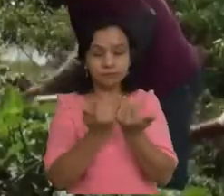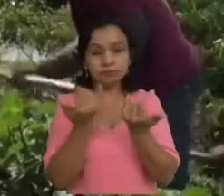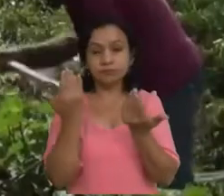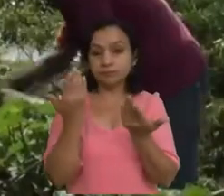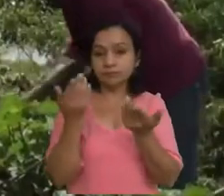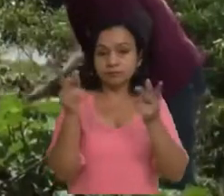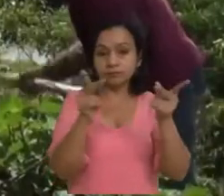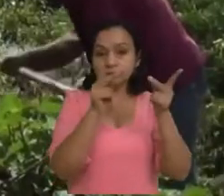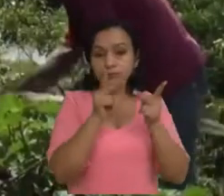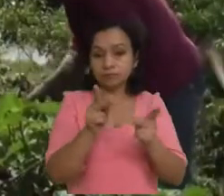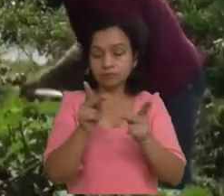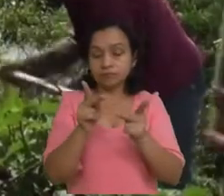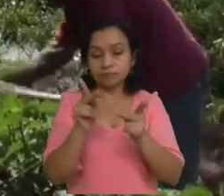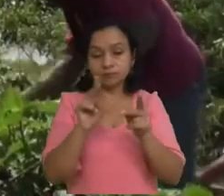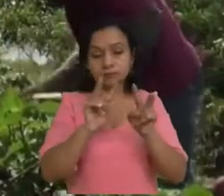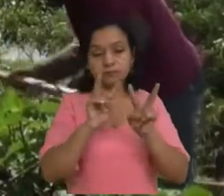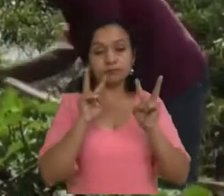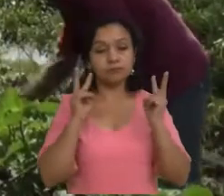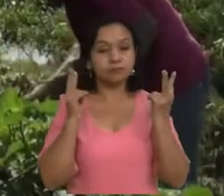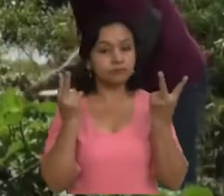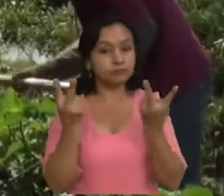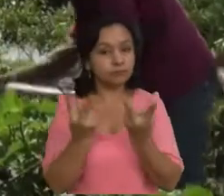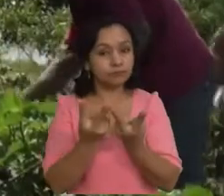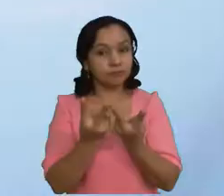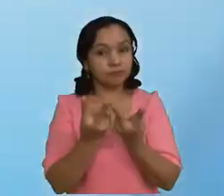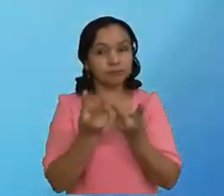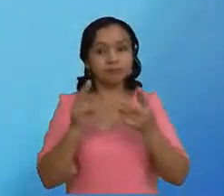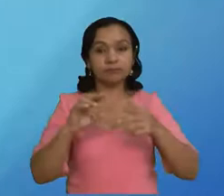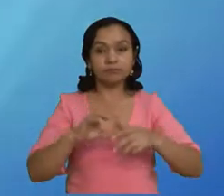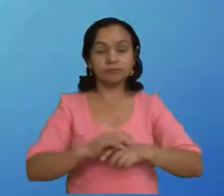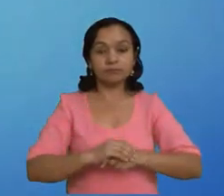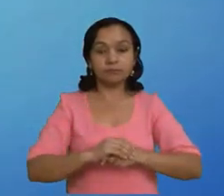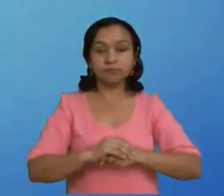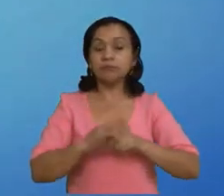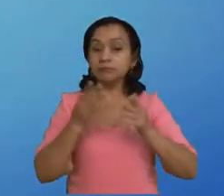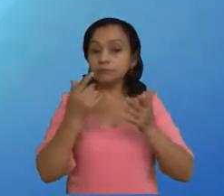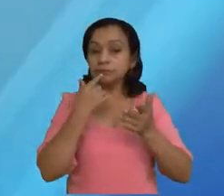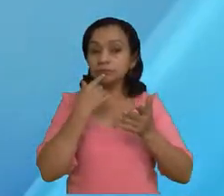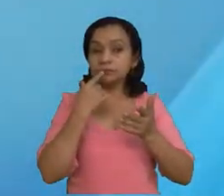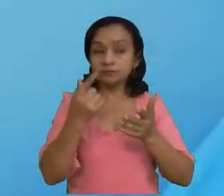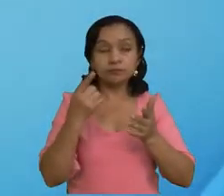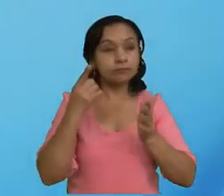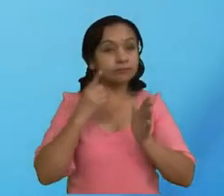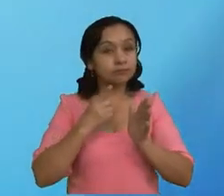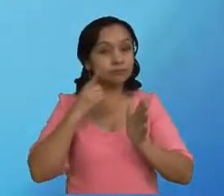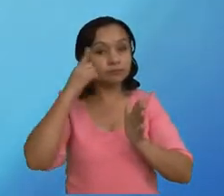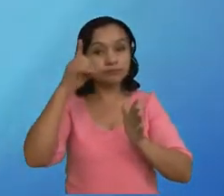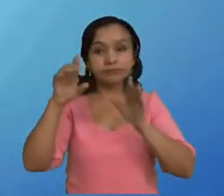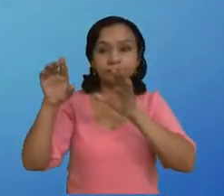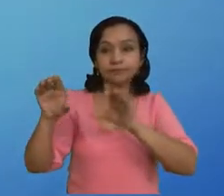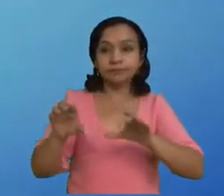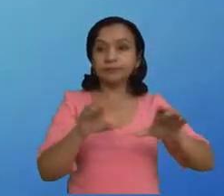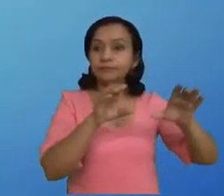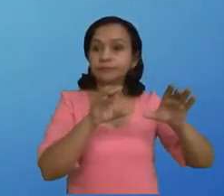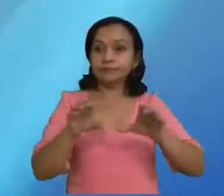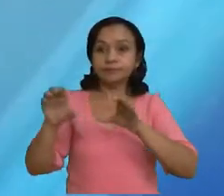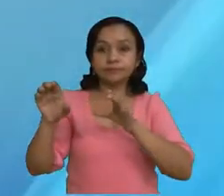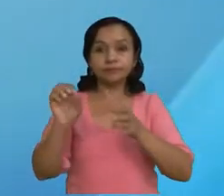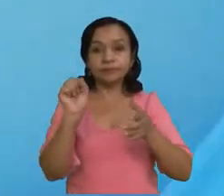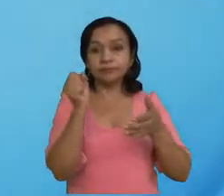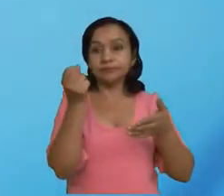de la producción de hortalizas y verduras. El INTA desarrolla actividades esta